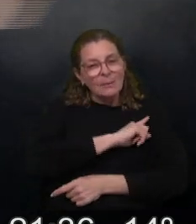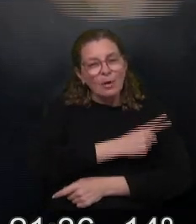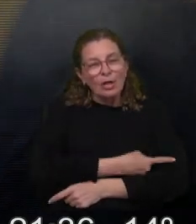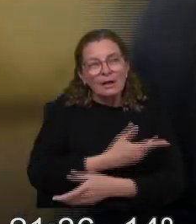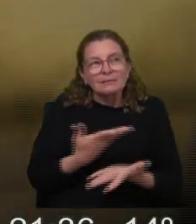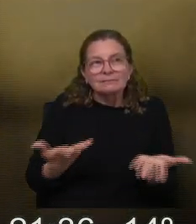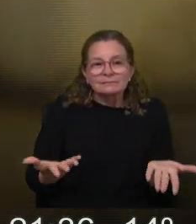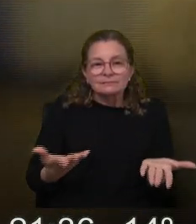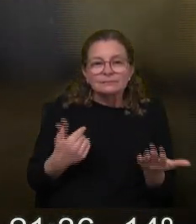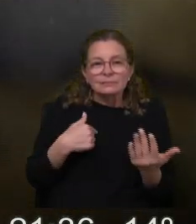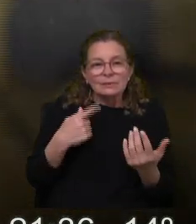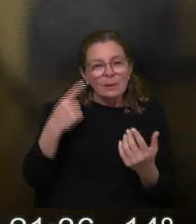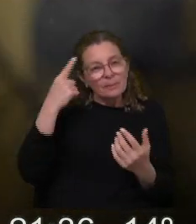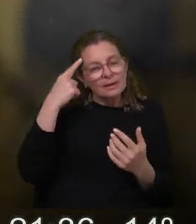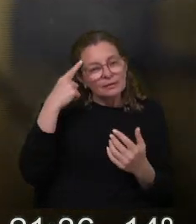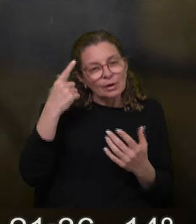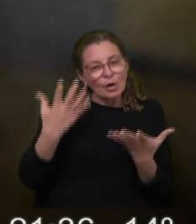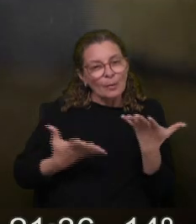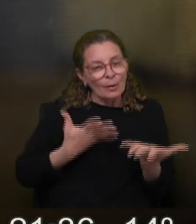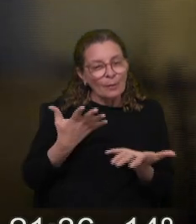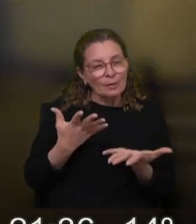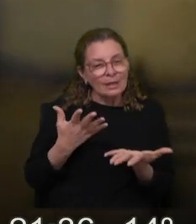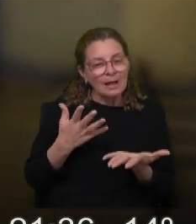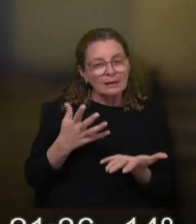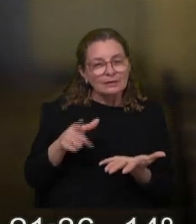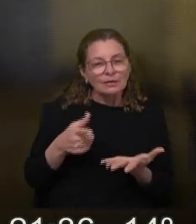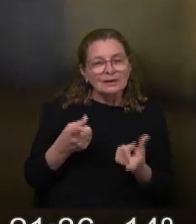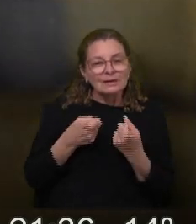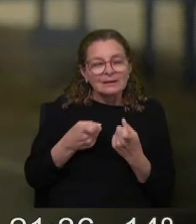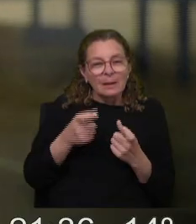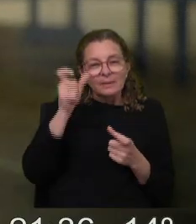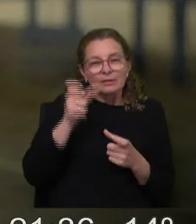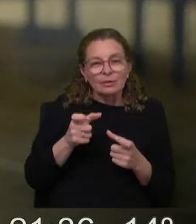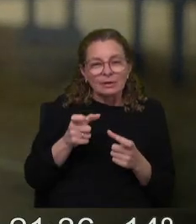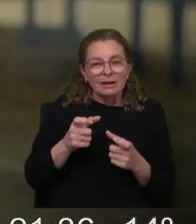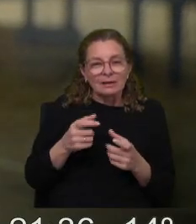que no hay que estar desde la comodidad. Entonces, lo que se necesitaba era gente que se arriesgara.